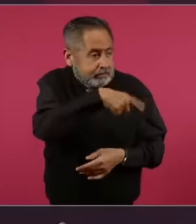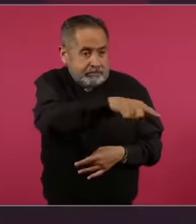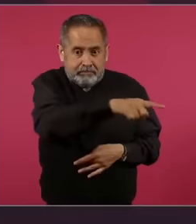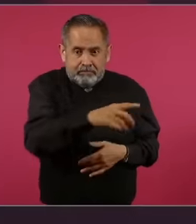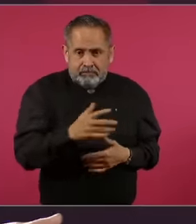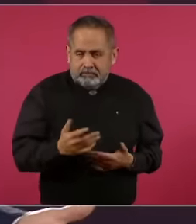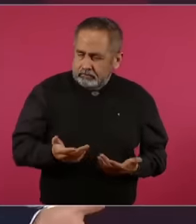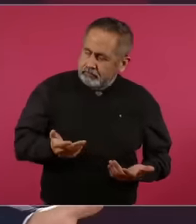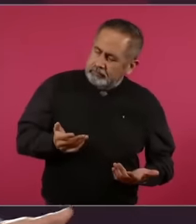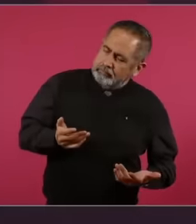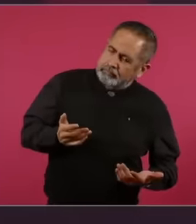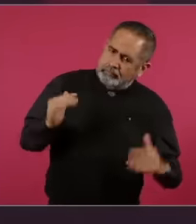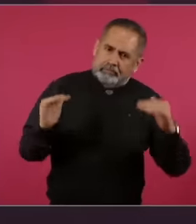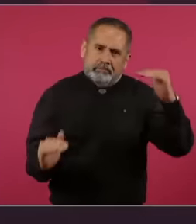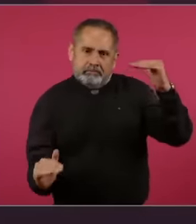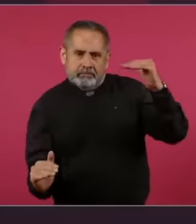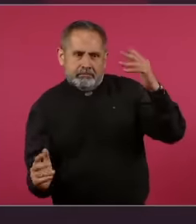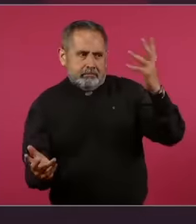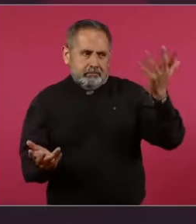Bueno.